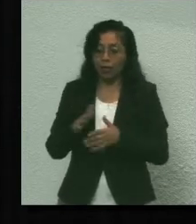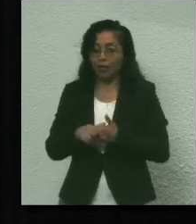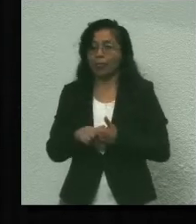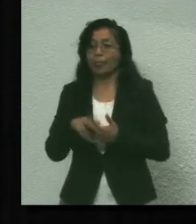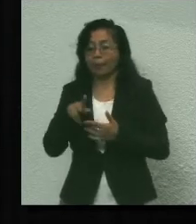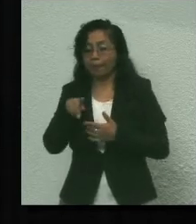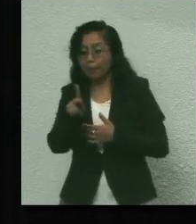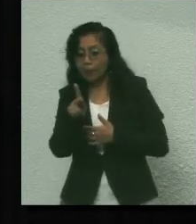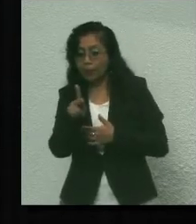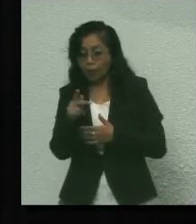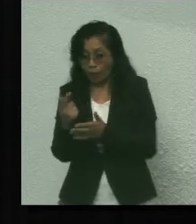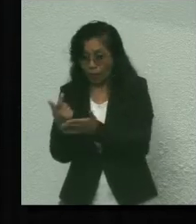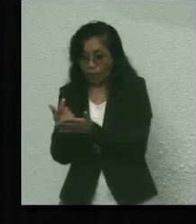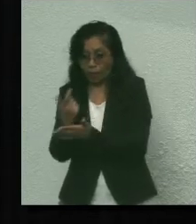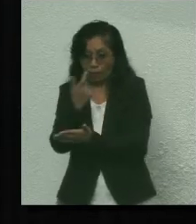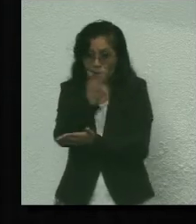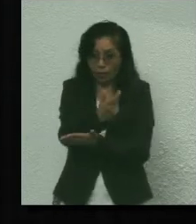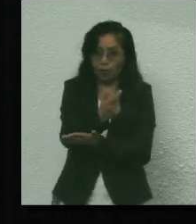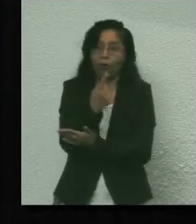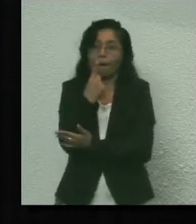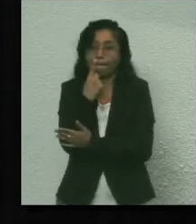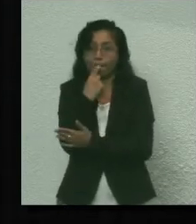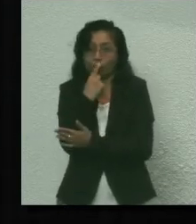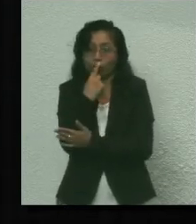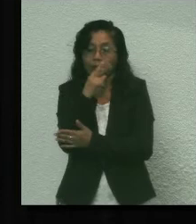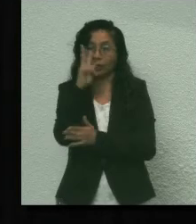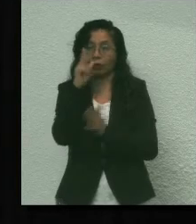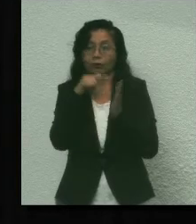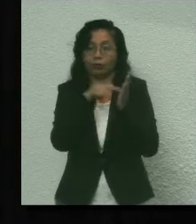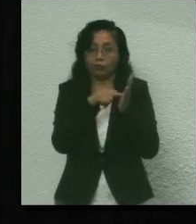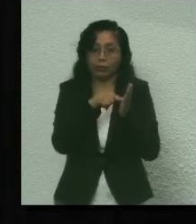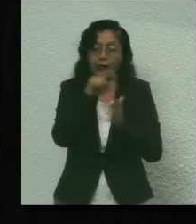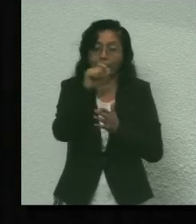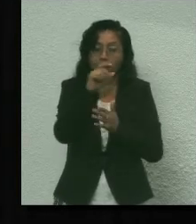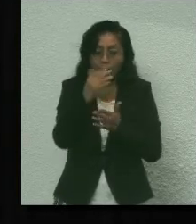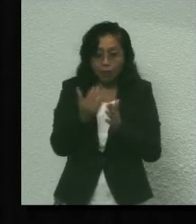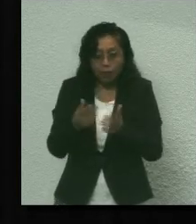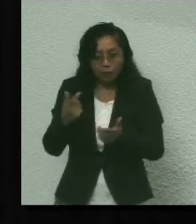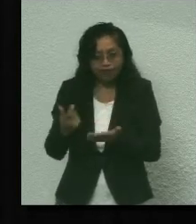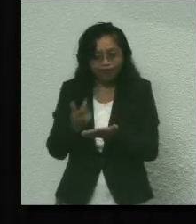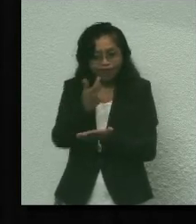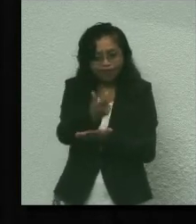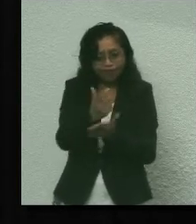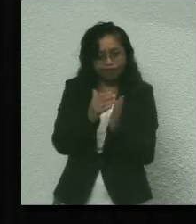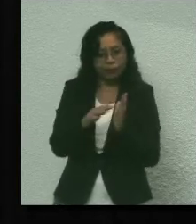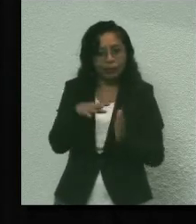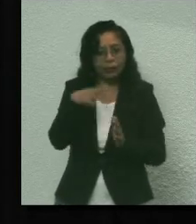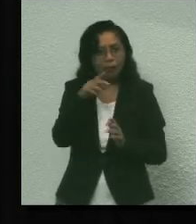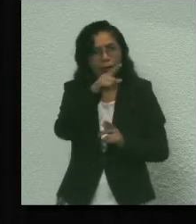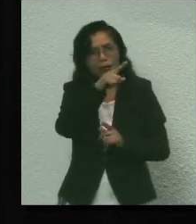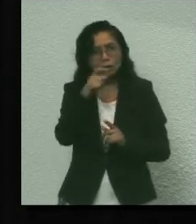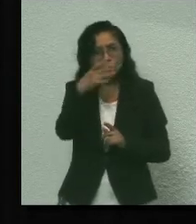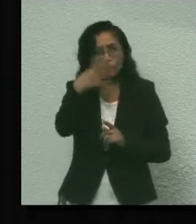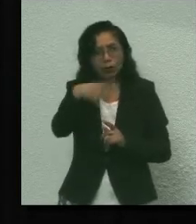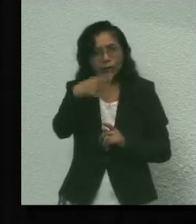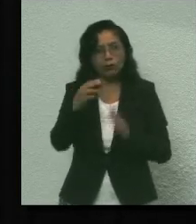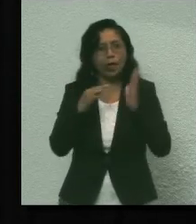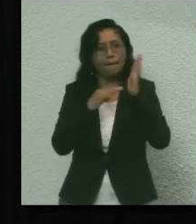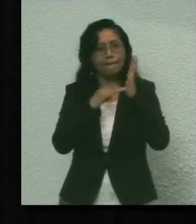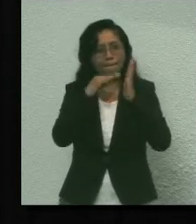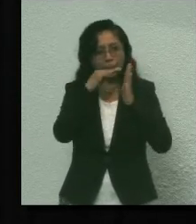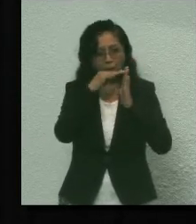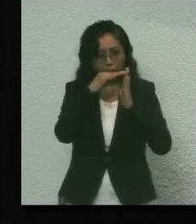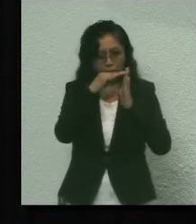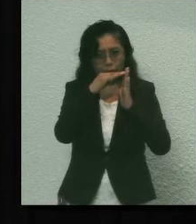pública del estado para el 2020 se le aumentaron más de 114 millones de pesos con respecto